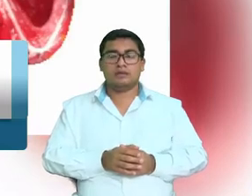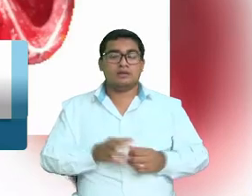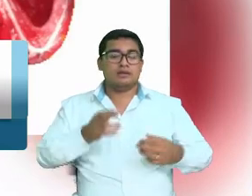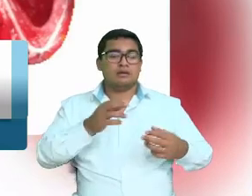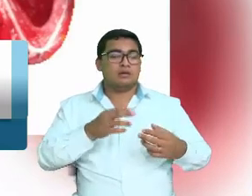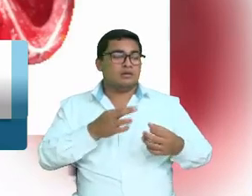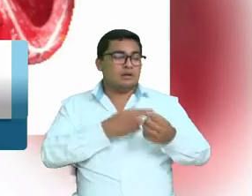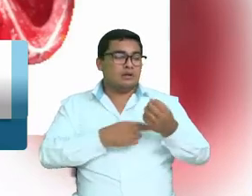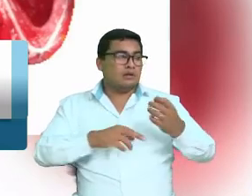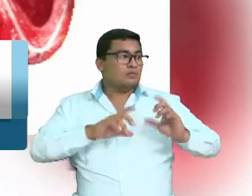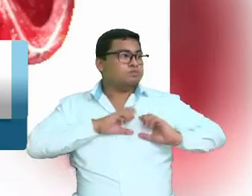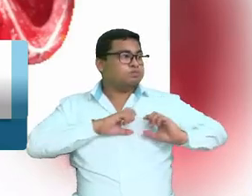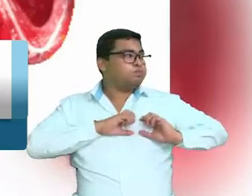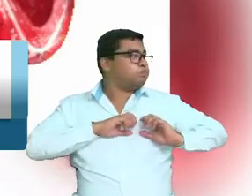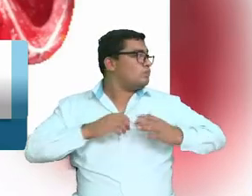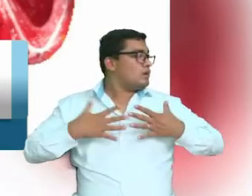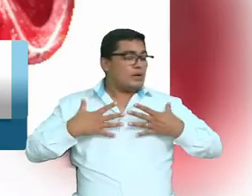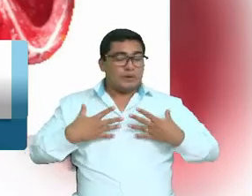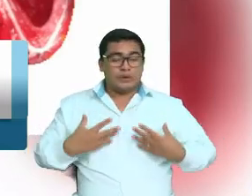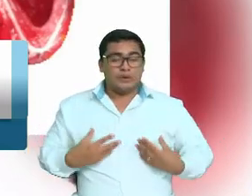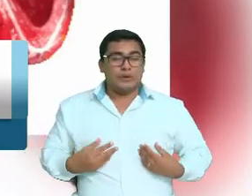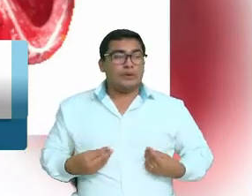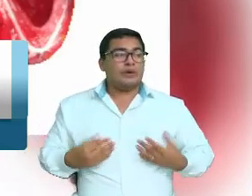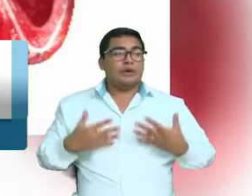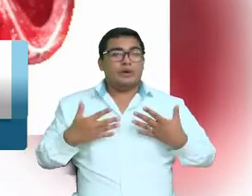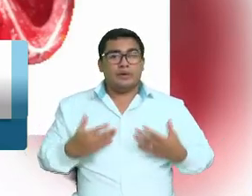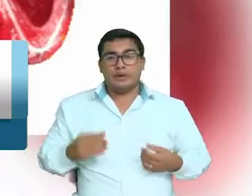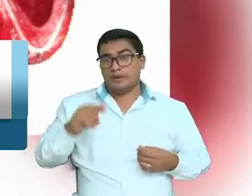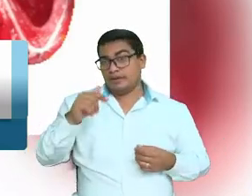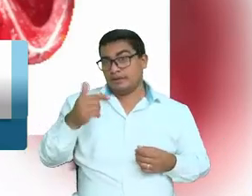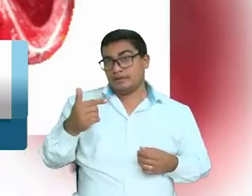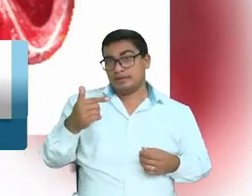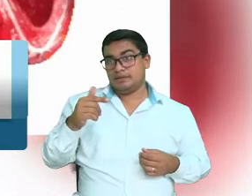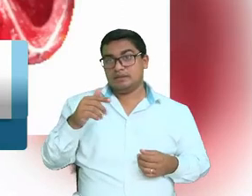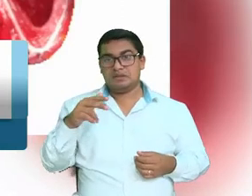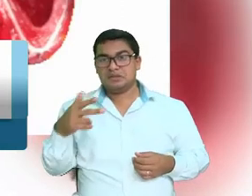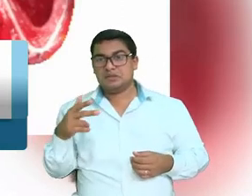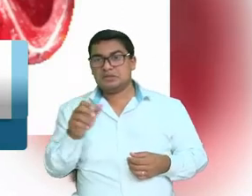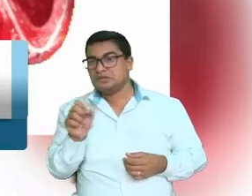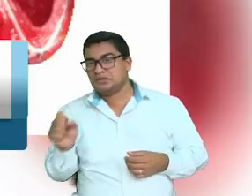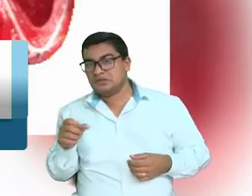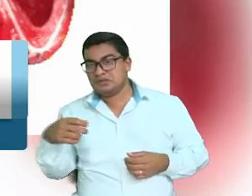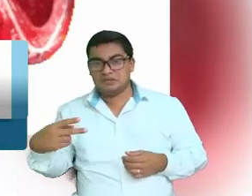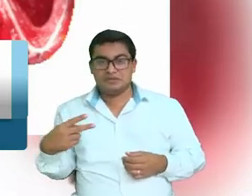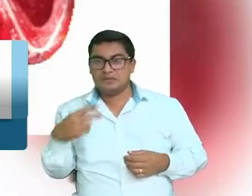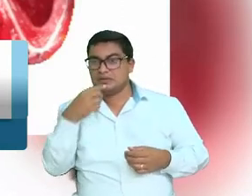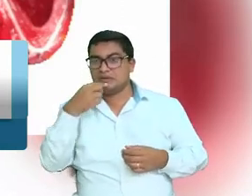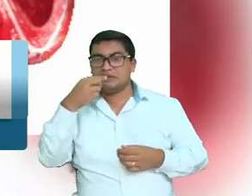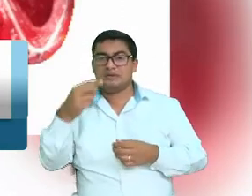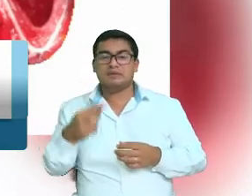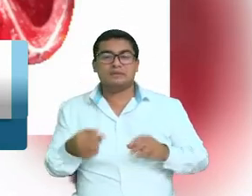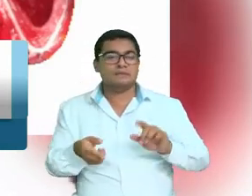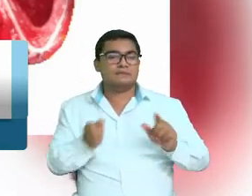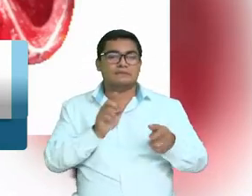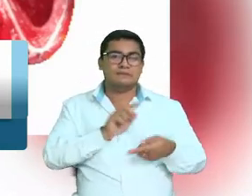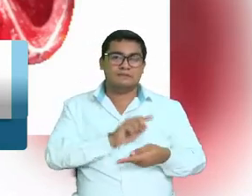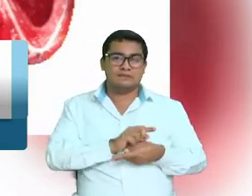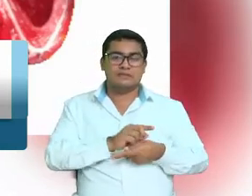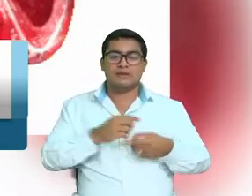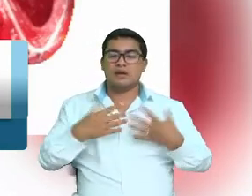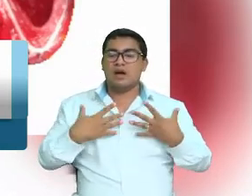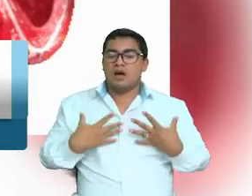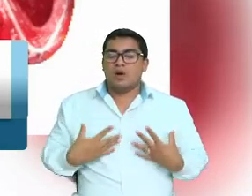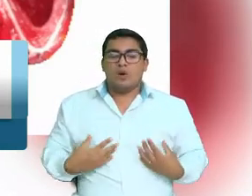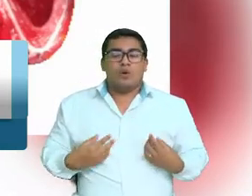menos tarda unos 7, 8 segundos en el sistema pulmonar donde se oxigena y donde hace el intercambio. Y